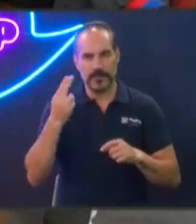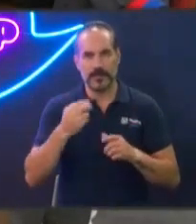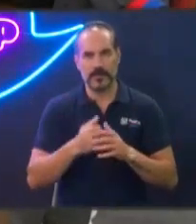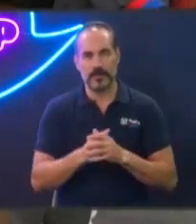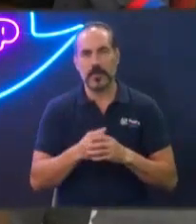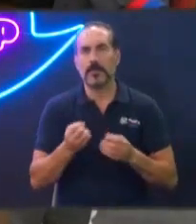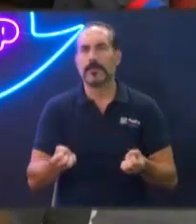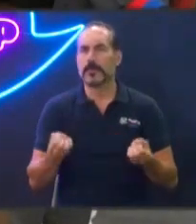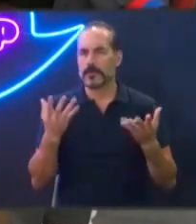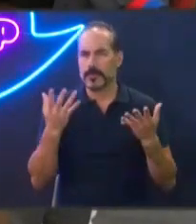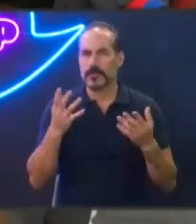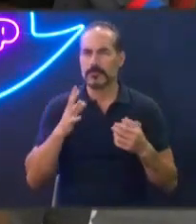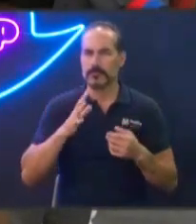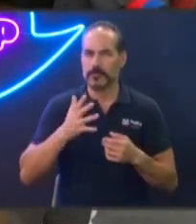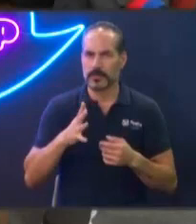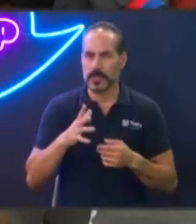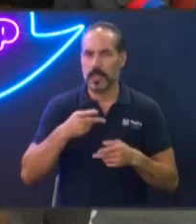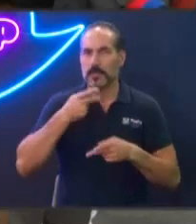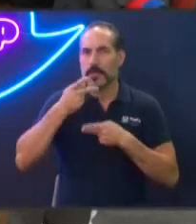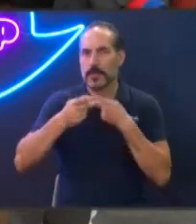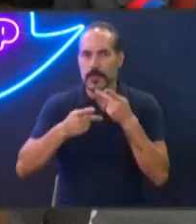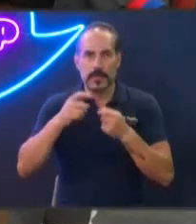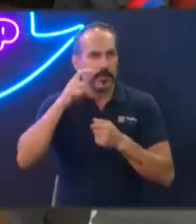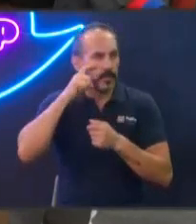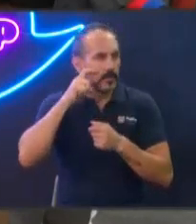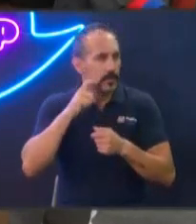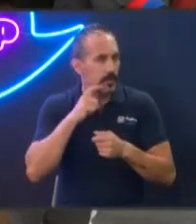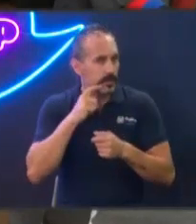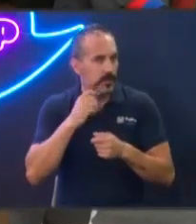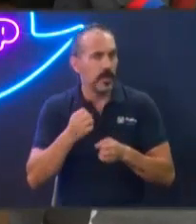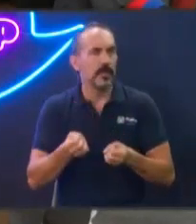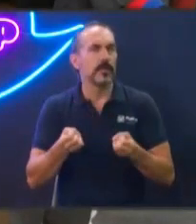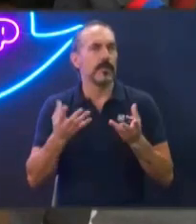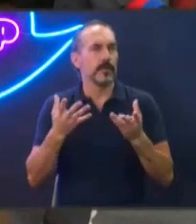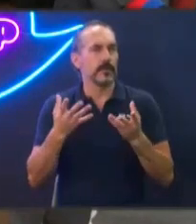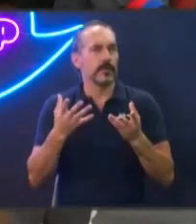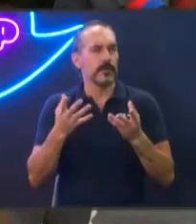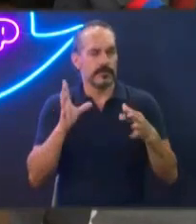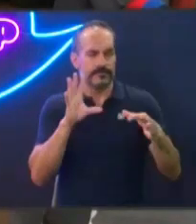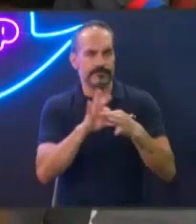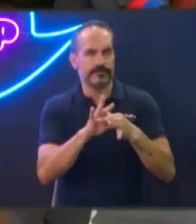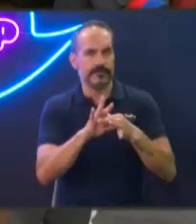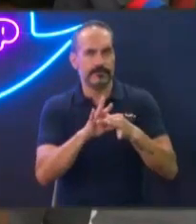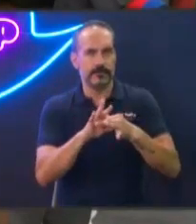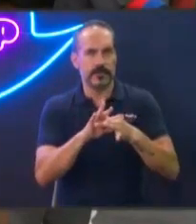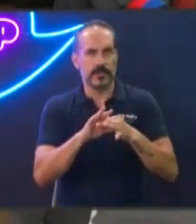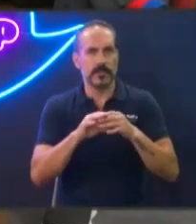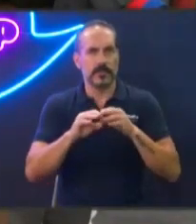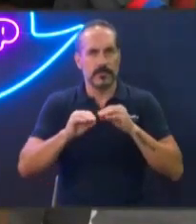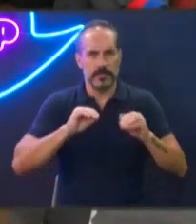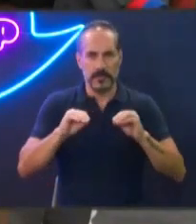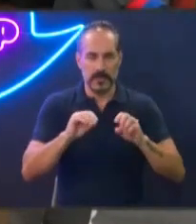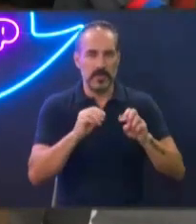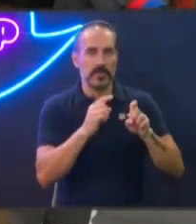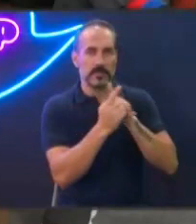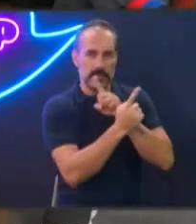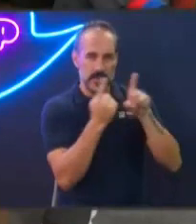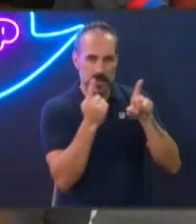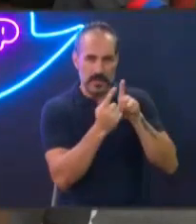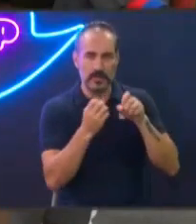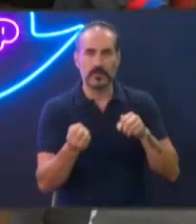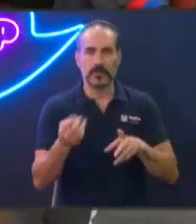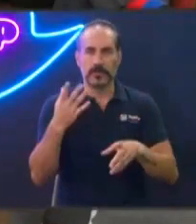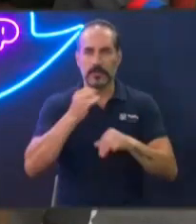de Cuánto les habían hablado de sexualidad de cuánto se les había involucrado en movimientos sociales de Cuánta